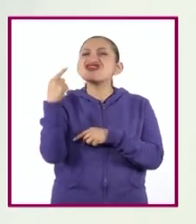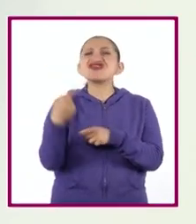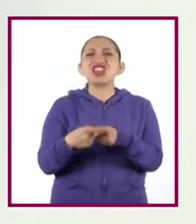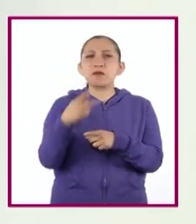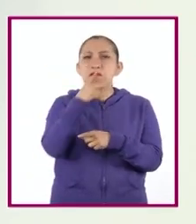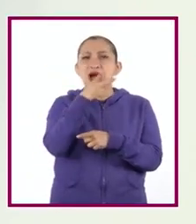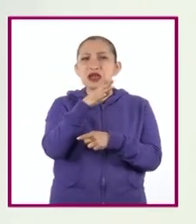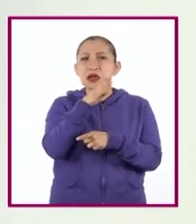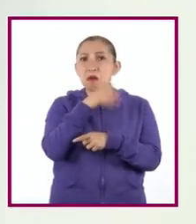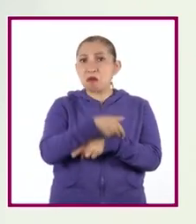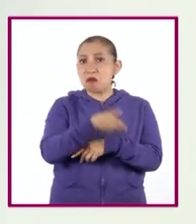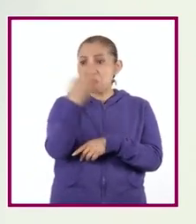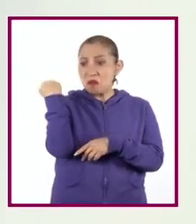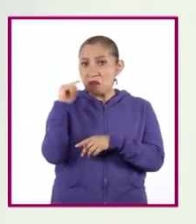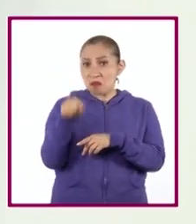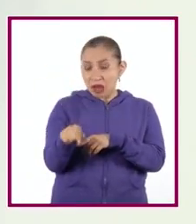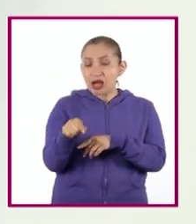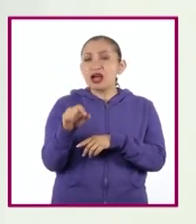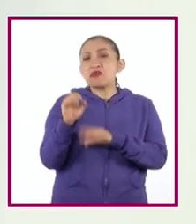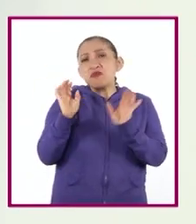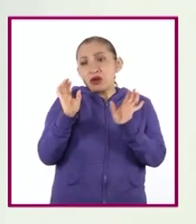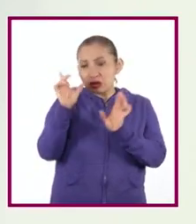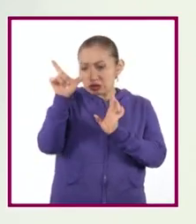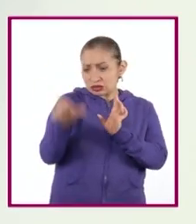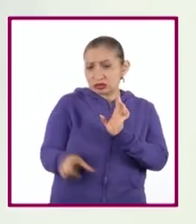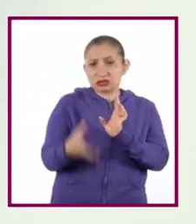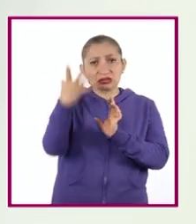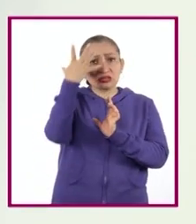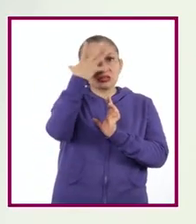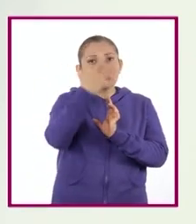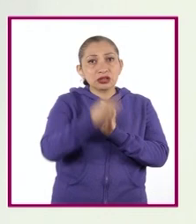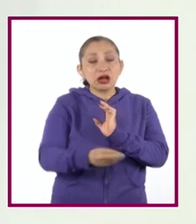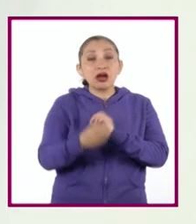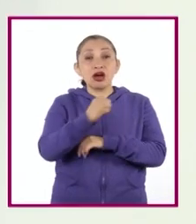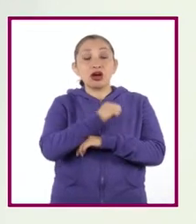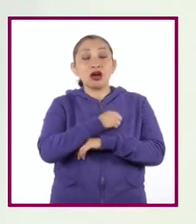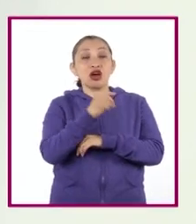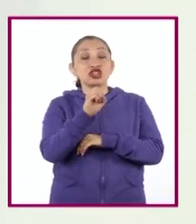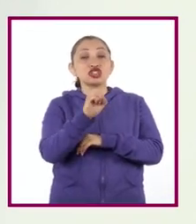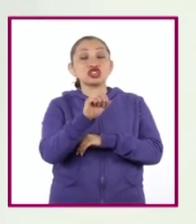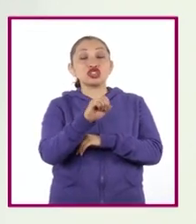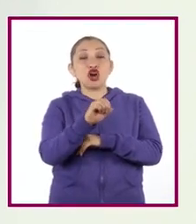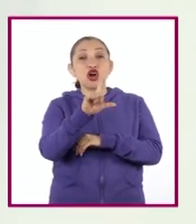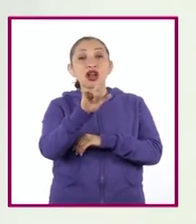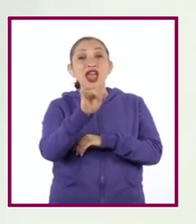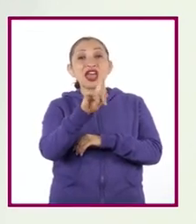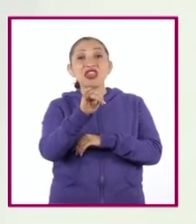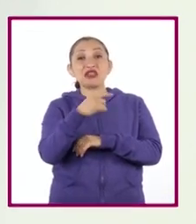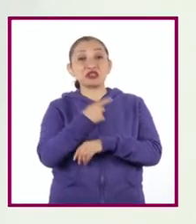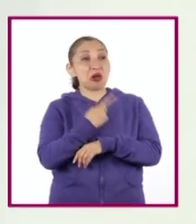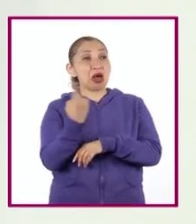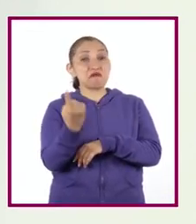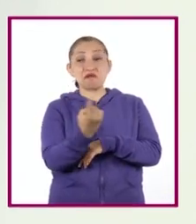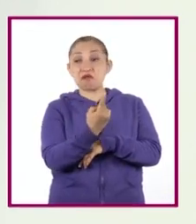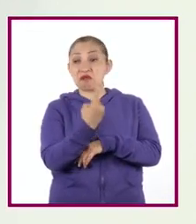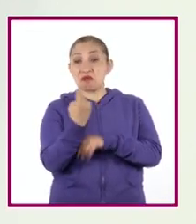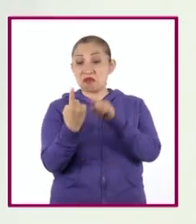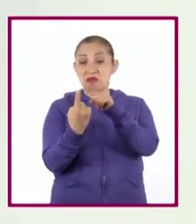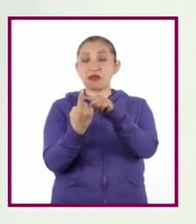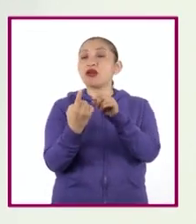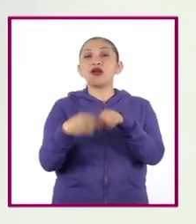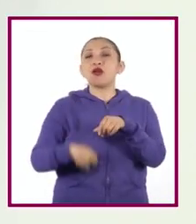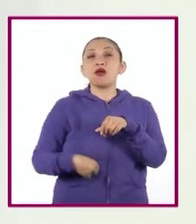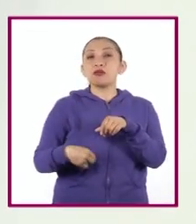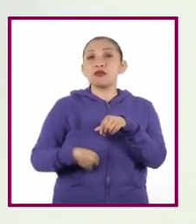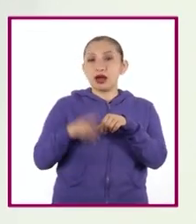quiénes eran sus padres. Y a pesar de su belleza, Soledad llevaba una vida solitaria por culpa